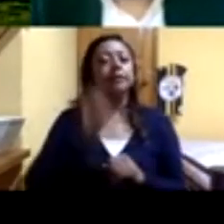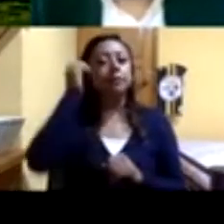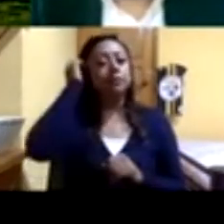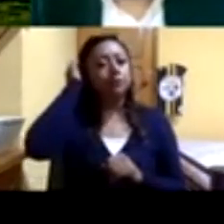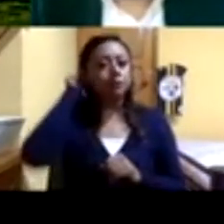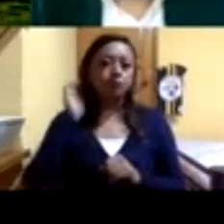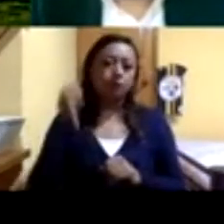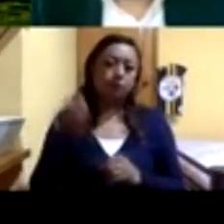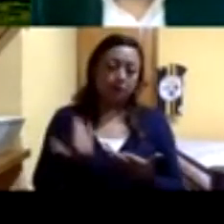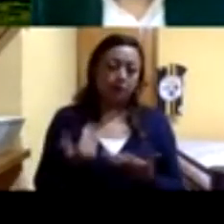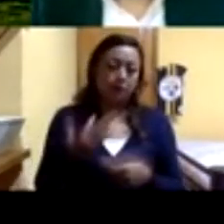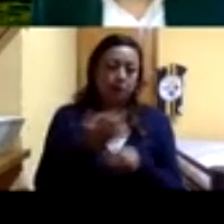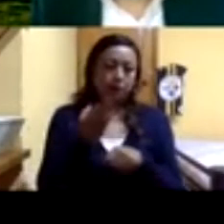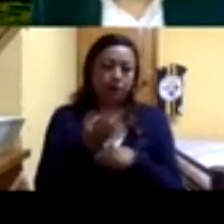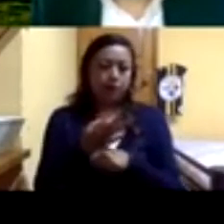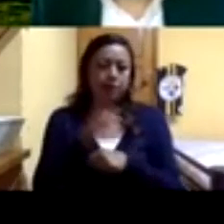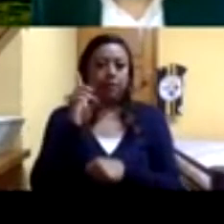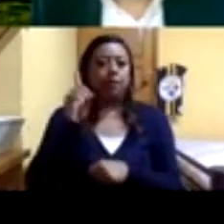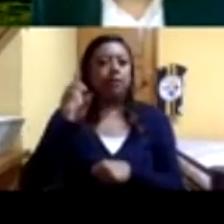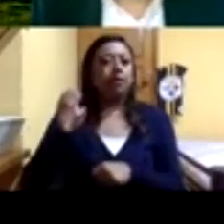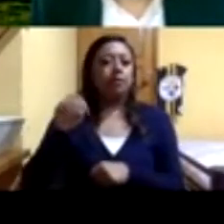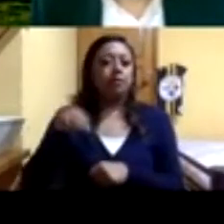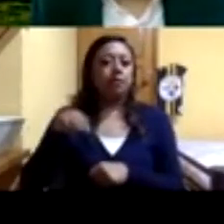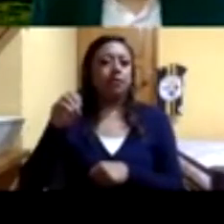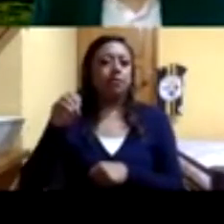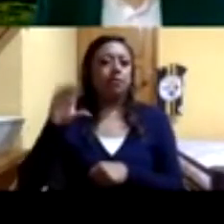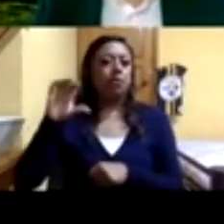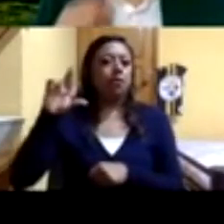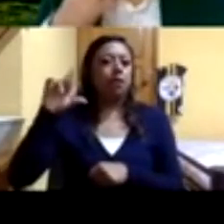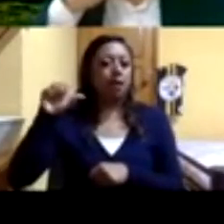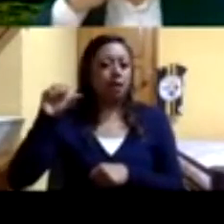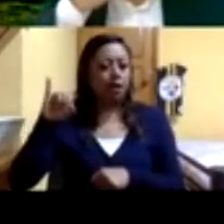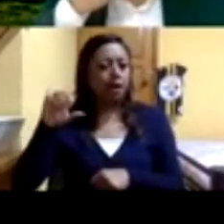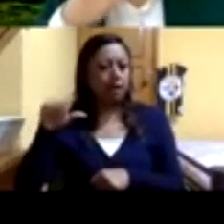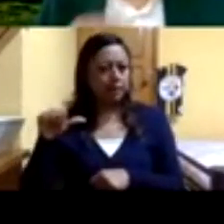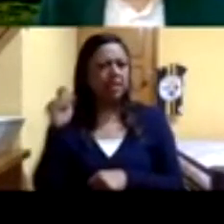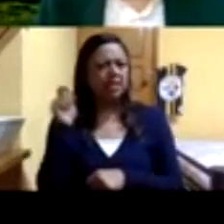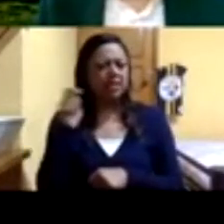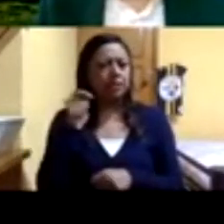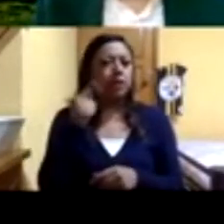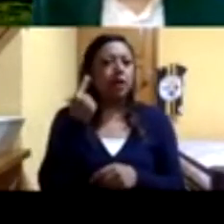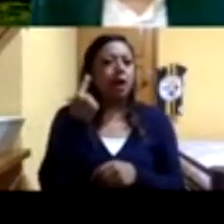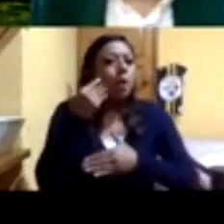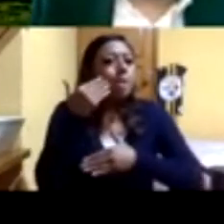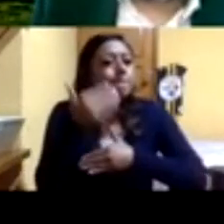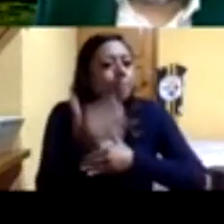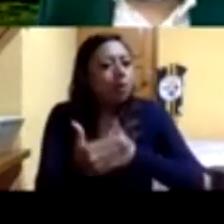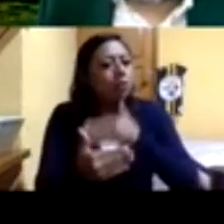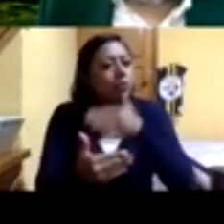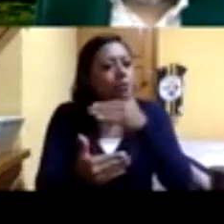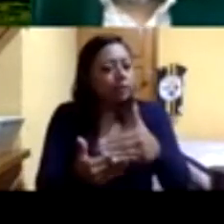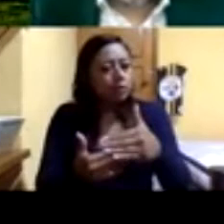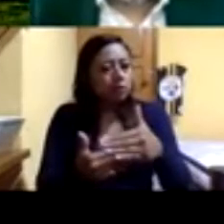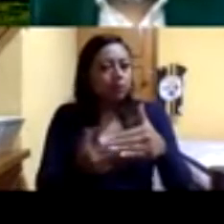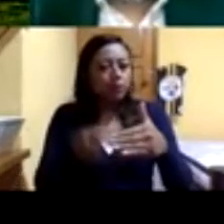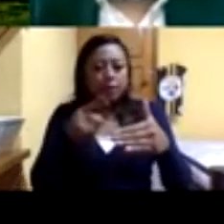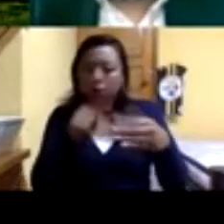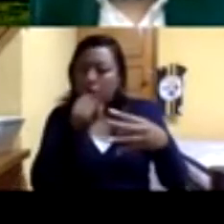democracia, porque la democracia es un proceso y parte de ese proceso es que